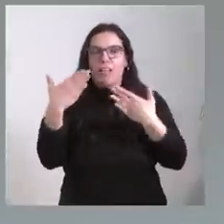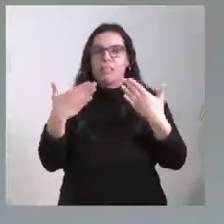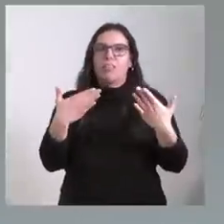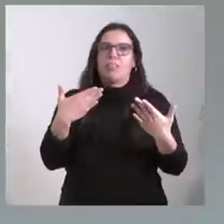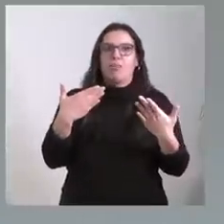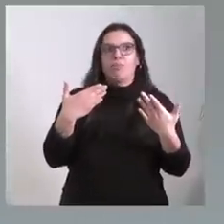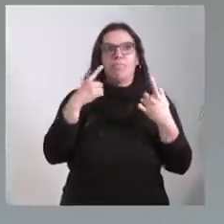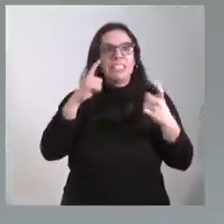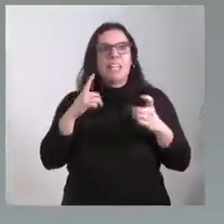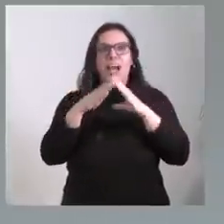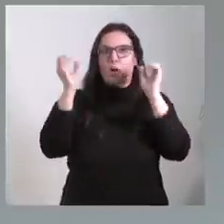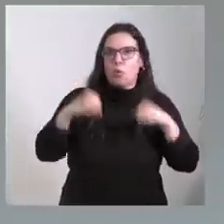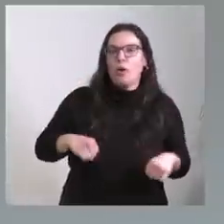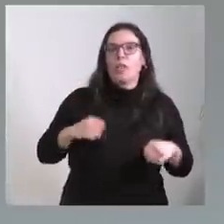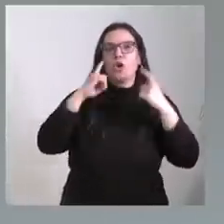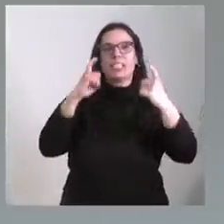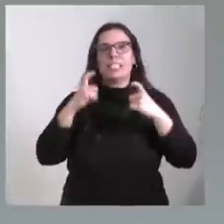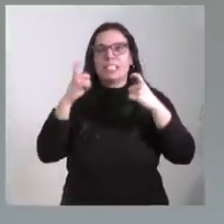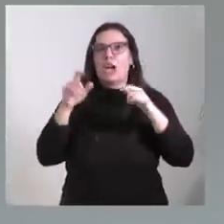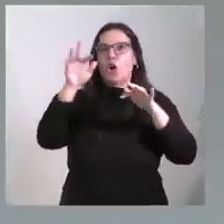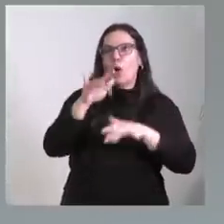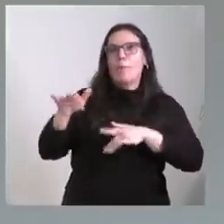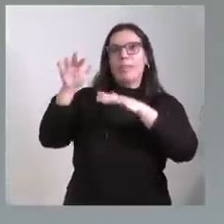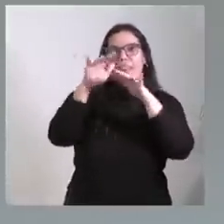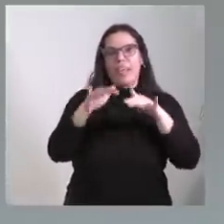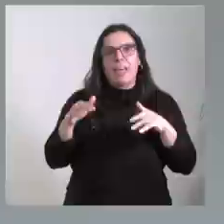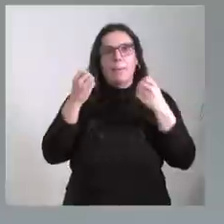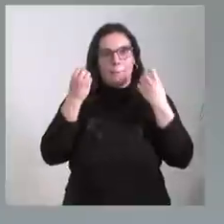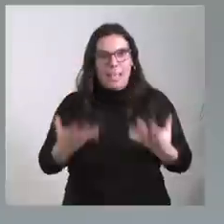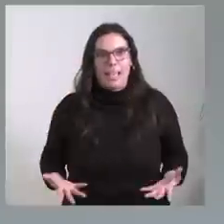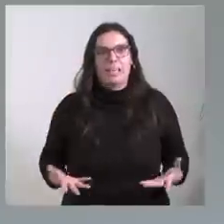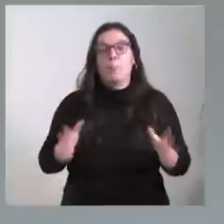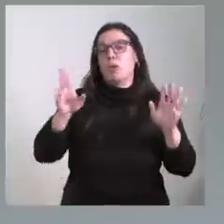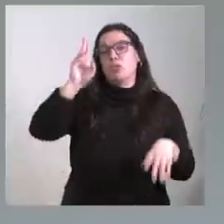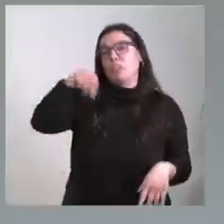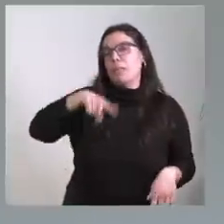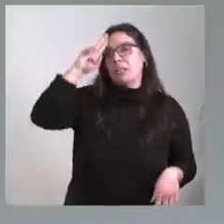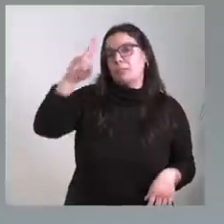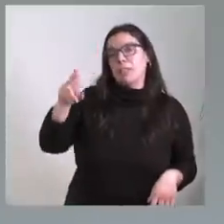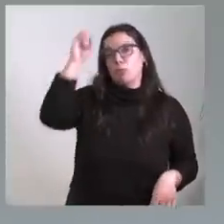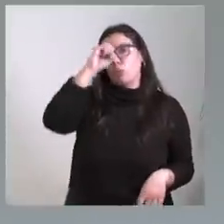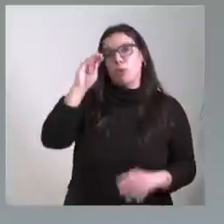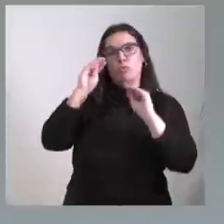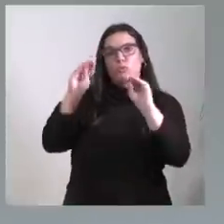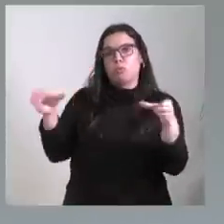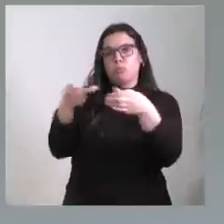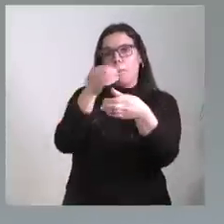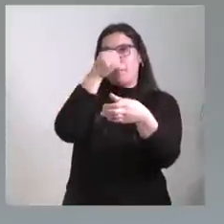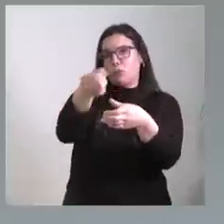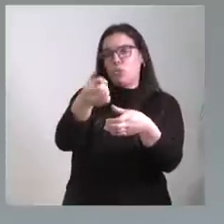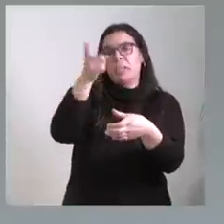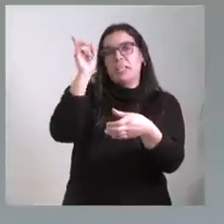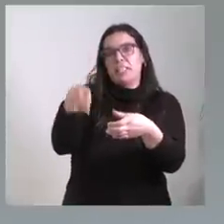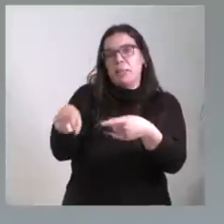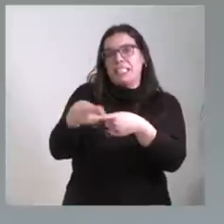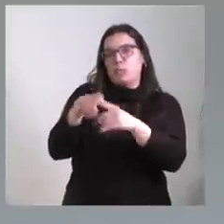acuerdo de intentar convencer por la palabra pero respetamos también la posición del partido socialista y también el tono